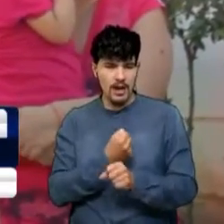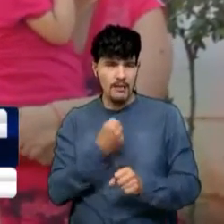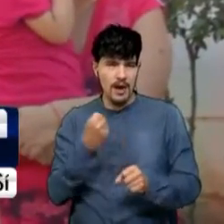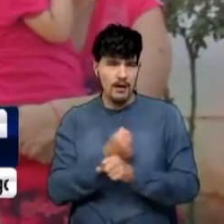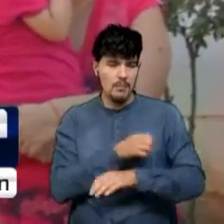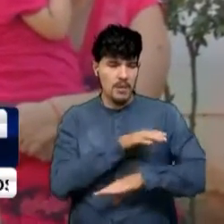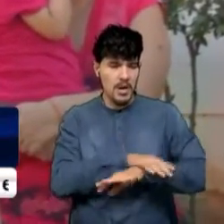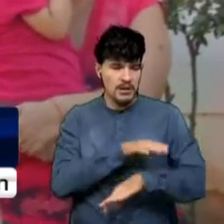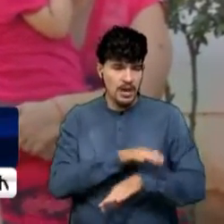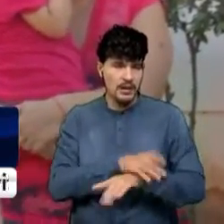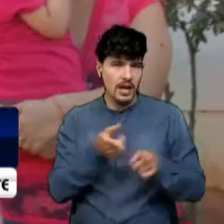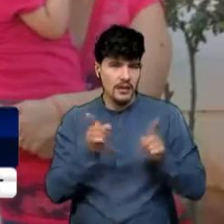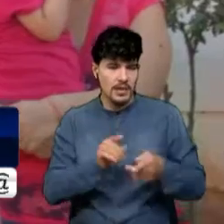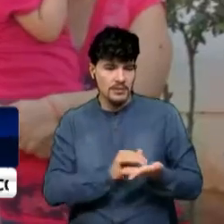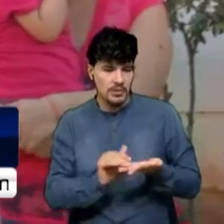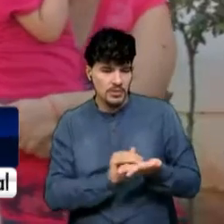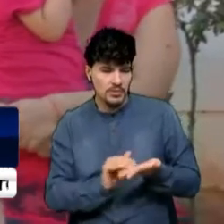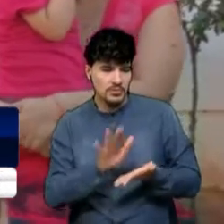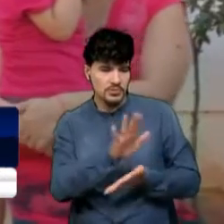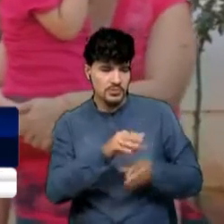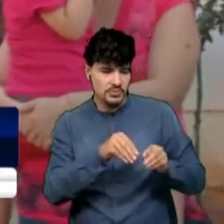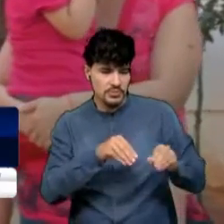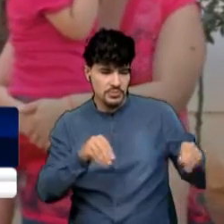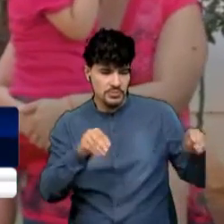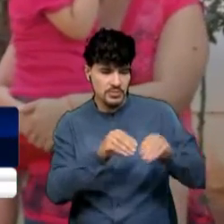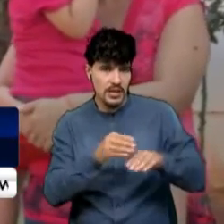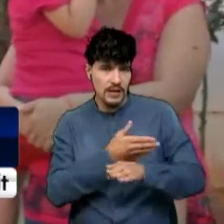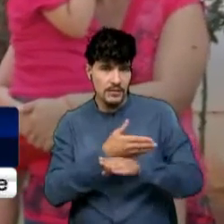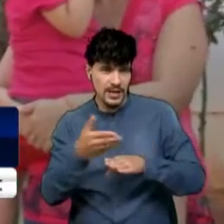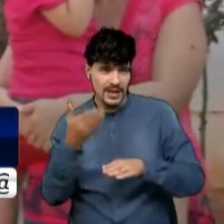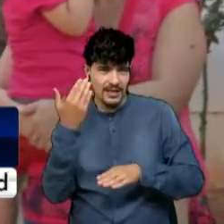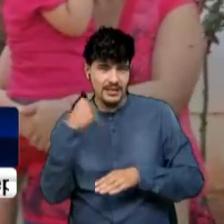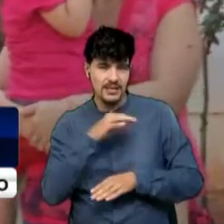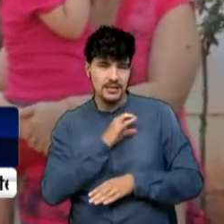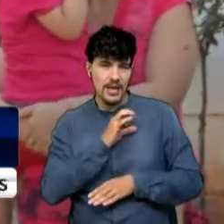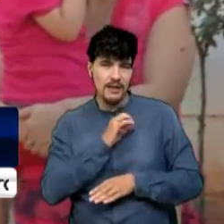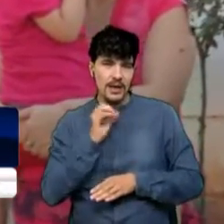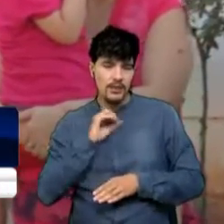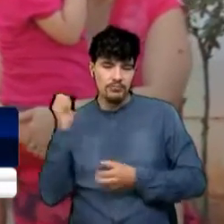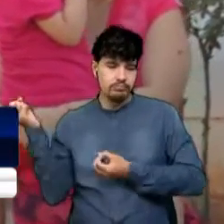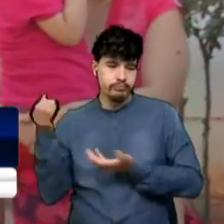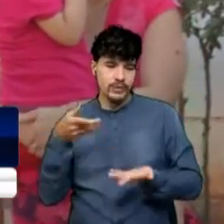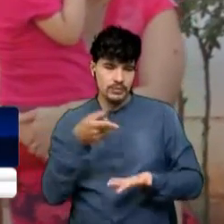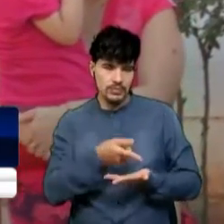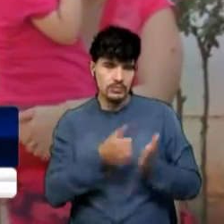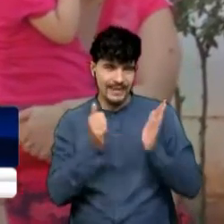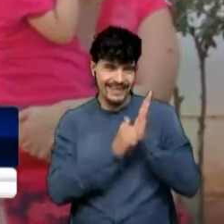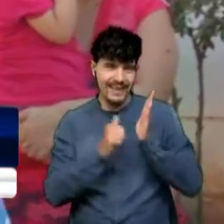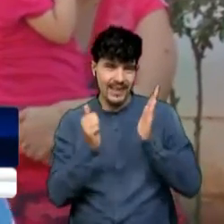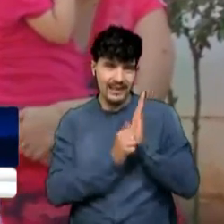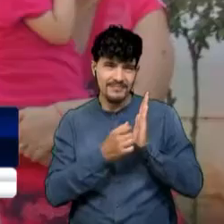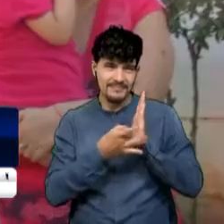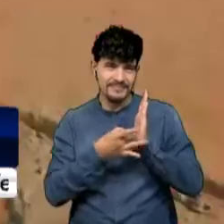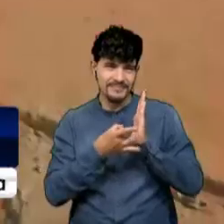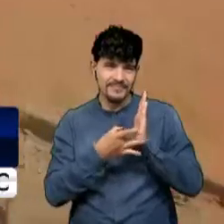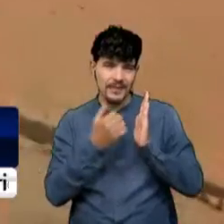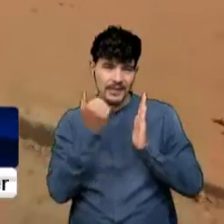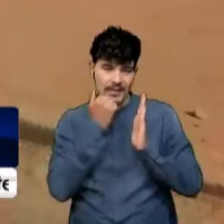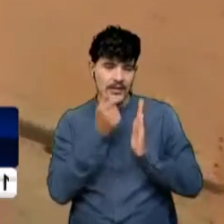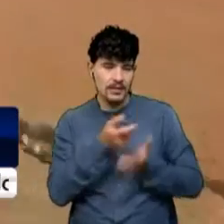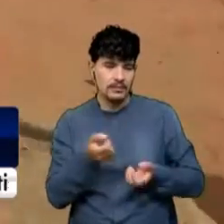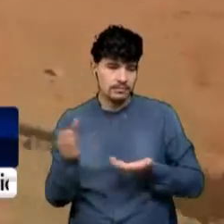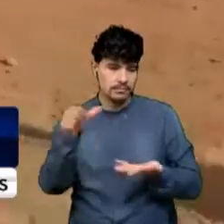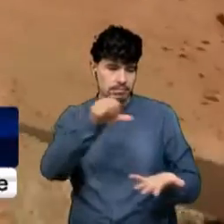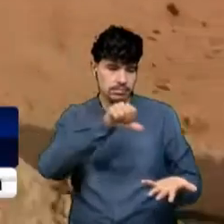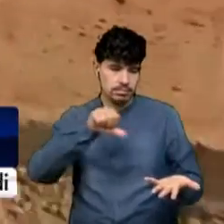las tardes, se arregló el terreno, el sábado ya se vino el concreto y se echó el concreto.